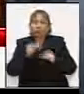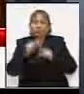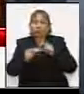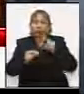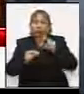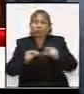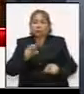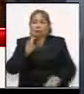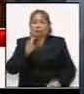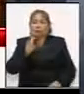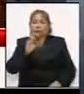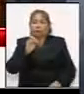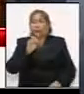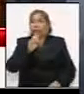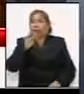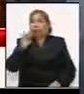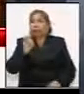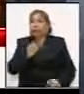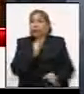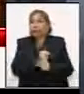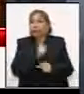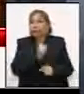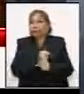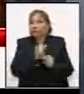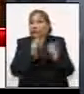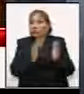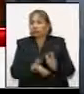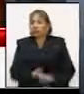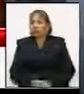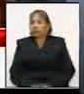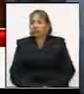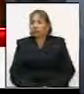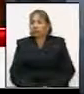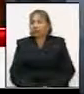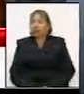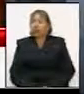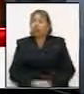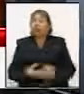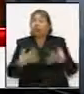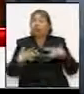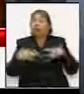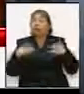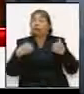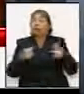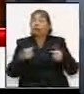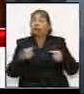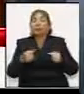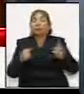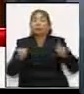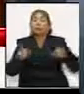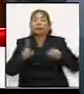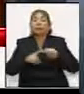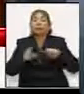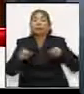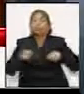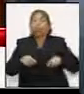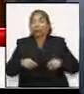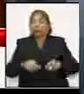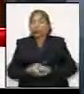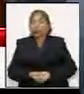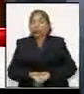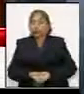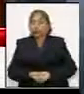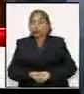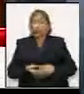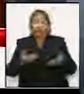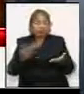del 20% de los trabajadores en el sector salud, hasta cuándo no se tomará y se